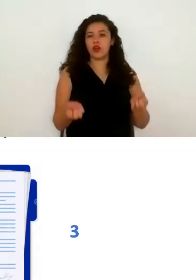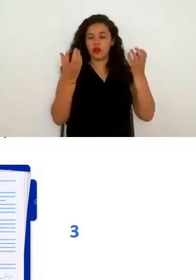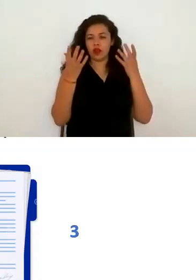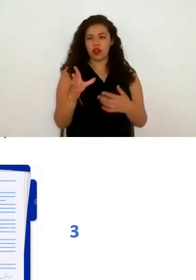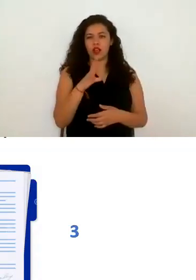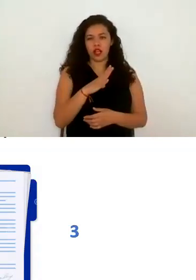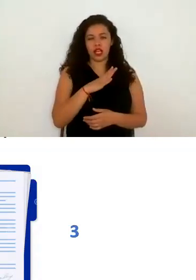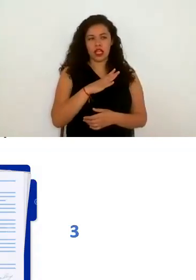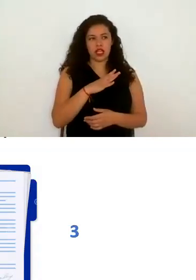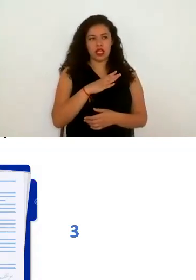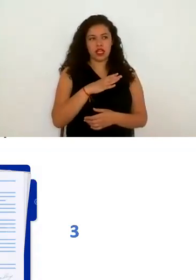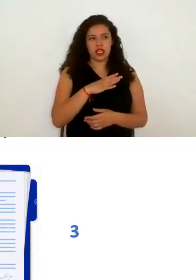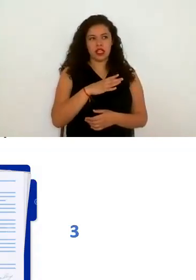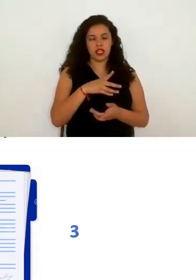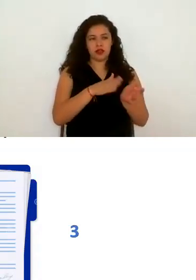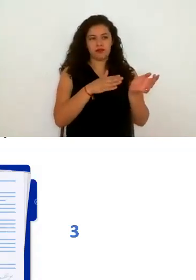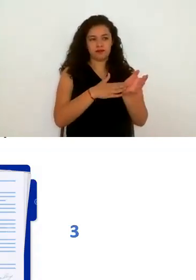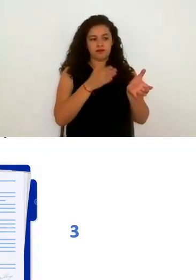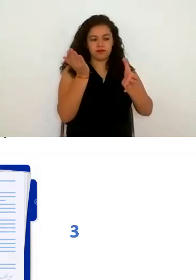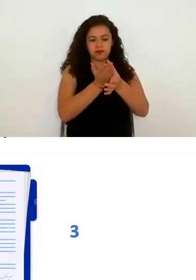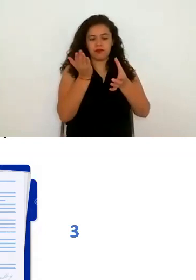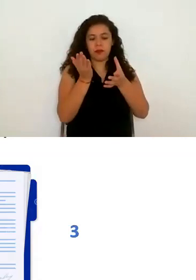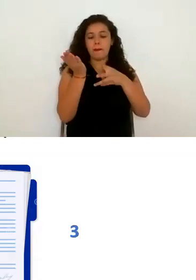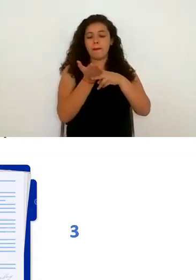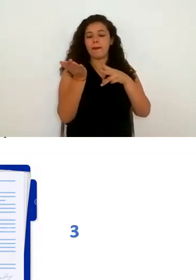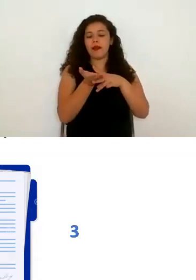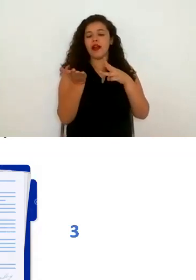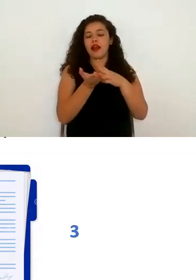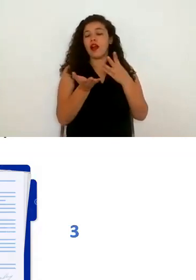conforma ese expediente. Ahora,